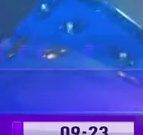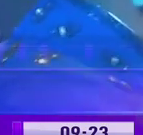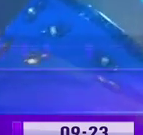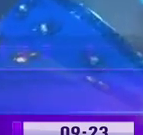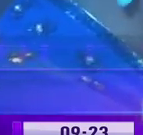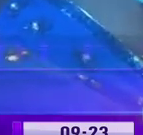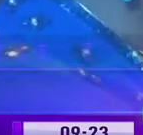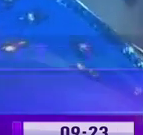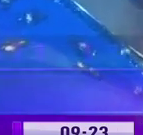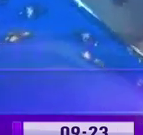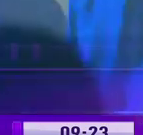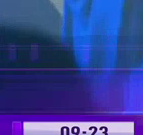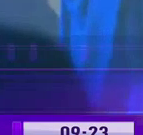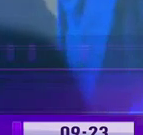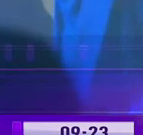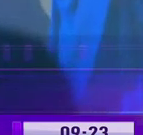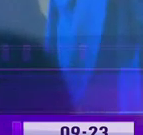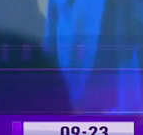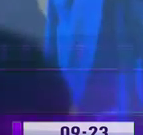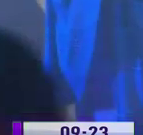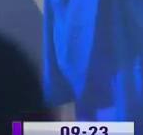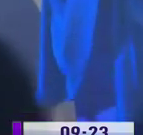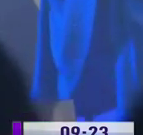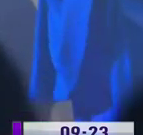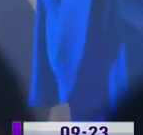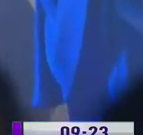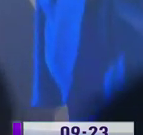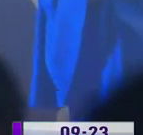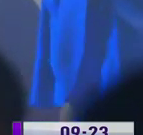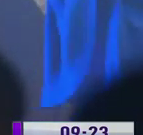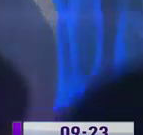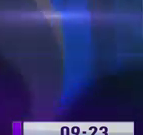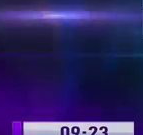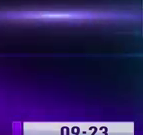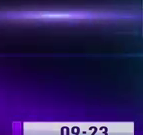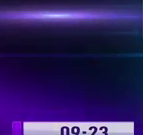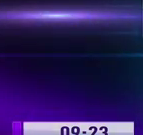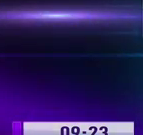difíciles en su salud. Ya regresamos con esta información del espectáculo.